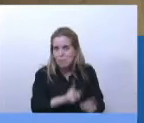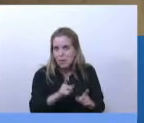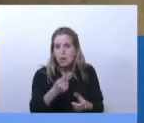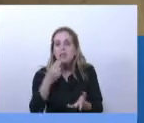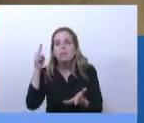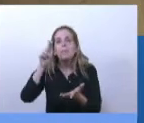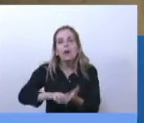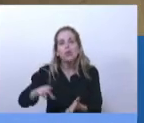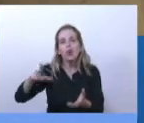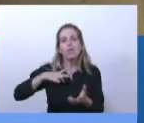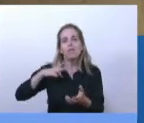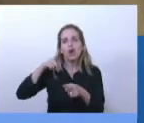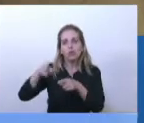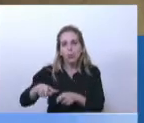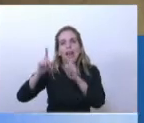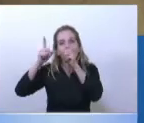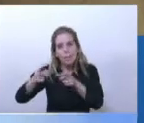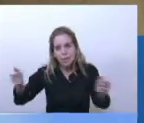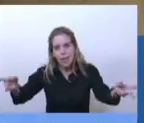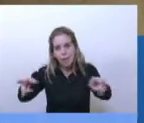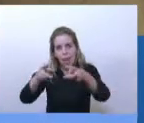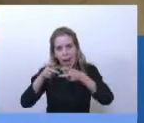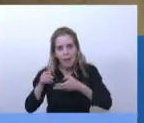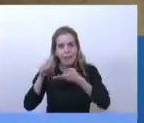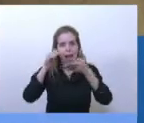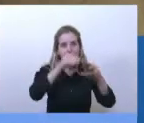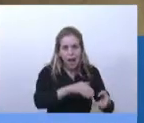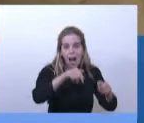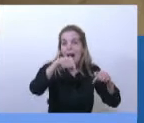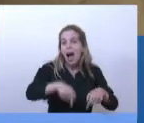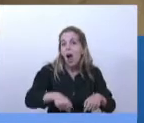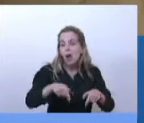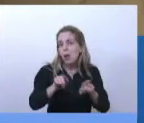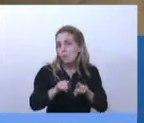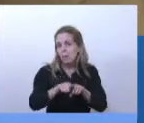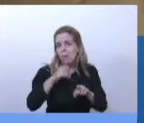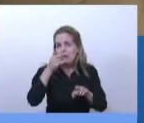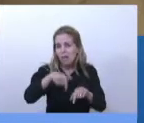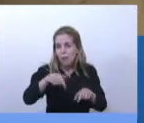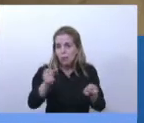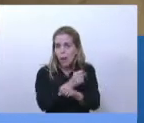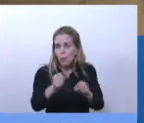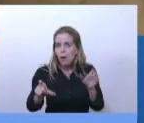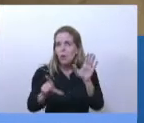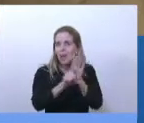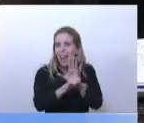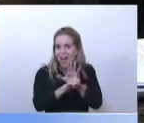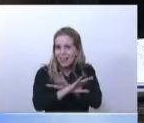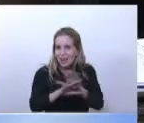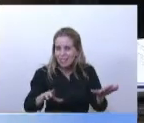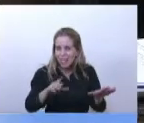también destinado a los combustibles fósiles ahora vamos a como les decía aprobar la ley que baja el corte de los